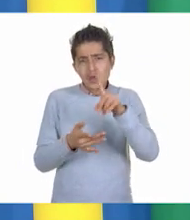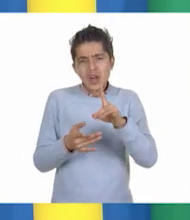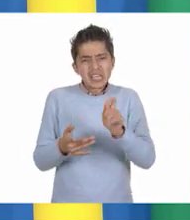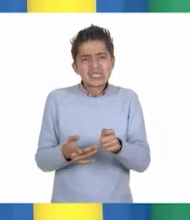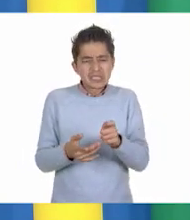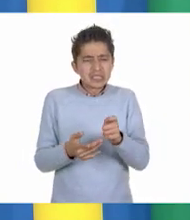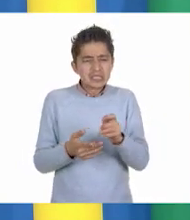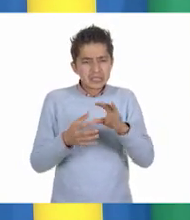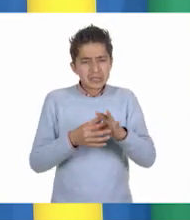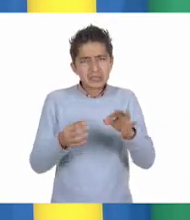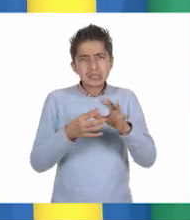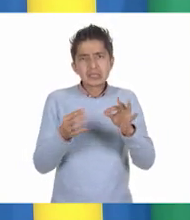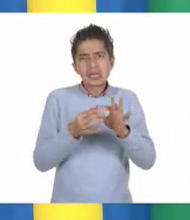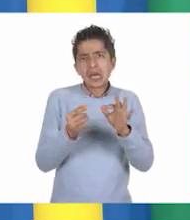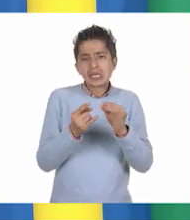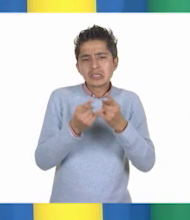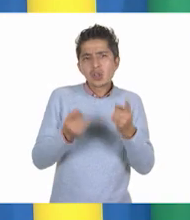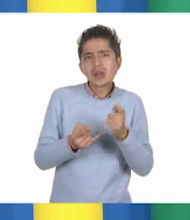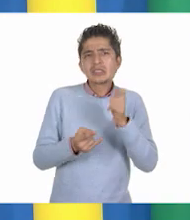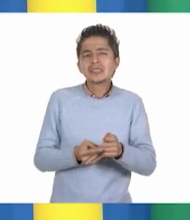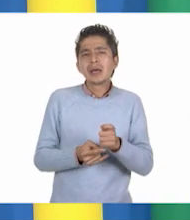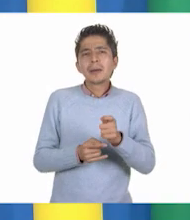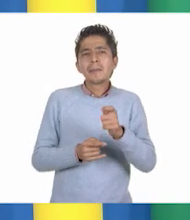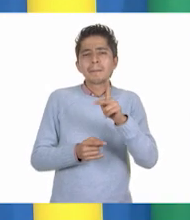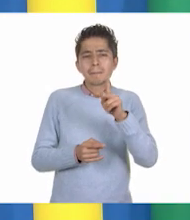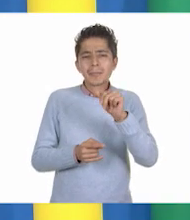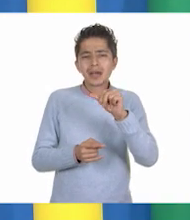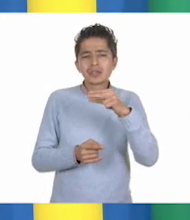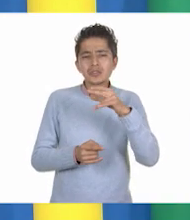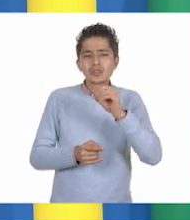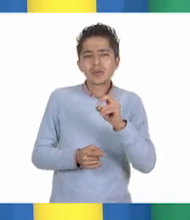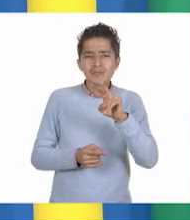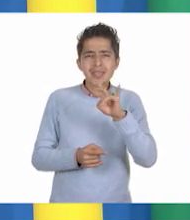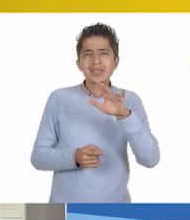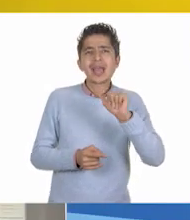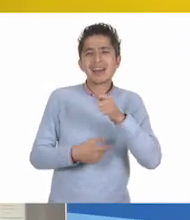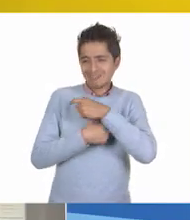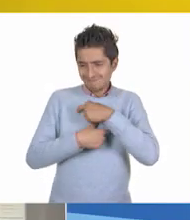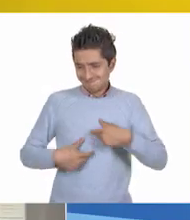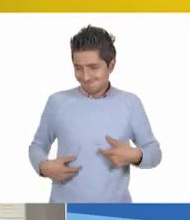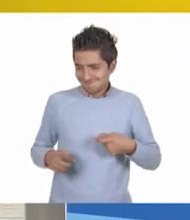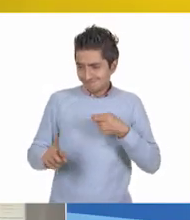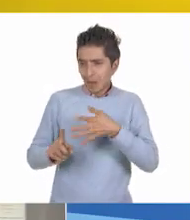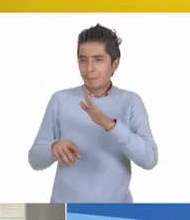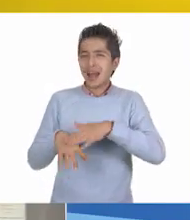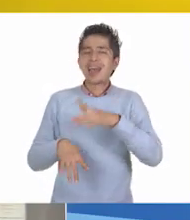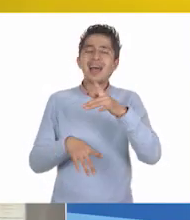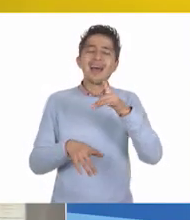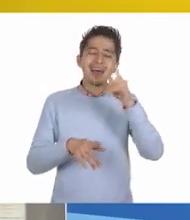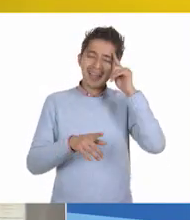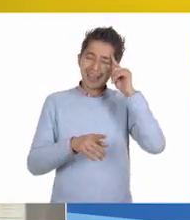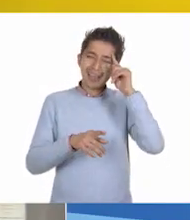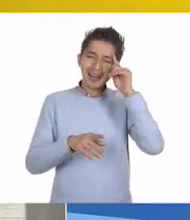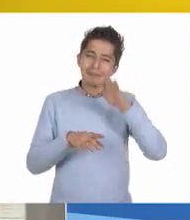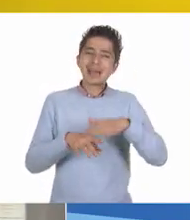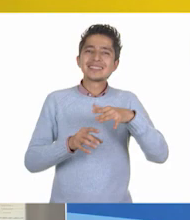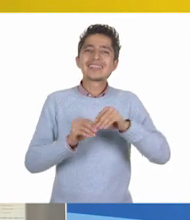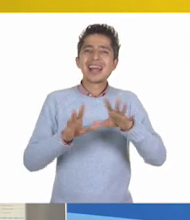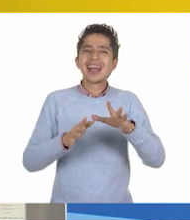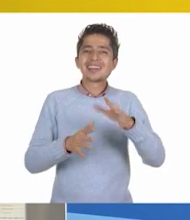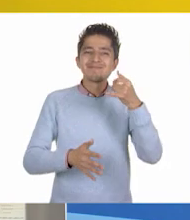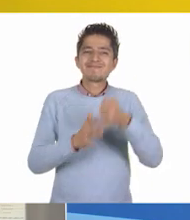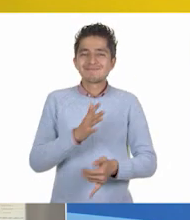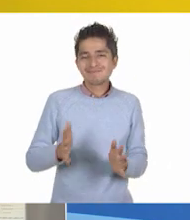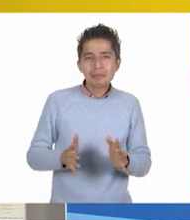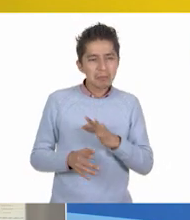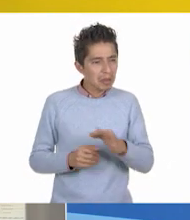alguien que tenga una visión distinta sobre Pancho Villa, pues para ampliar el panorama. Claro que sería muy interesante. Me